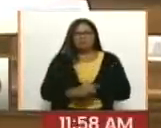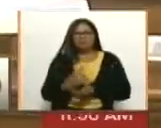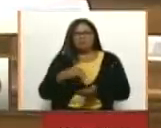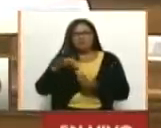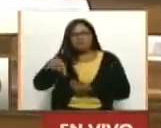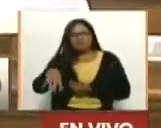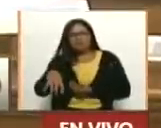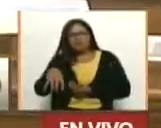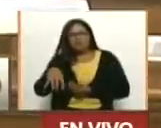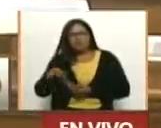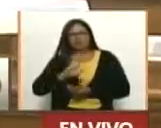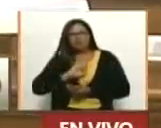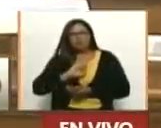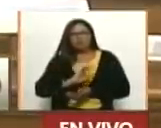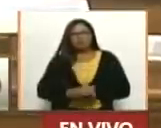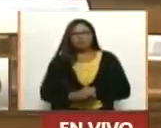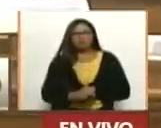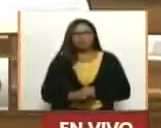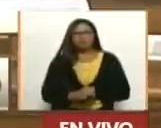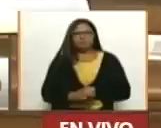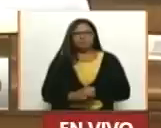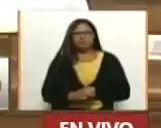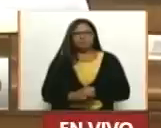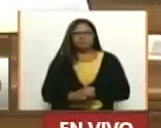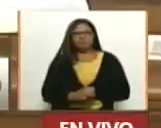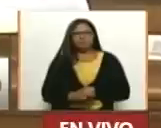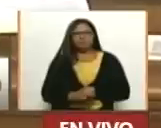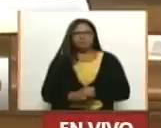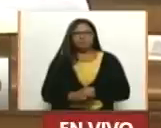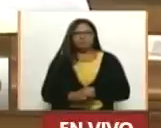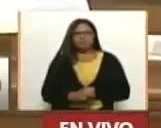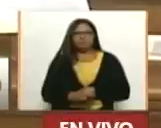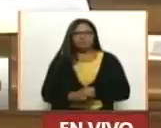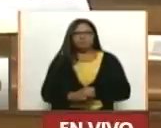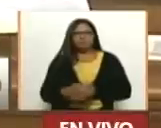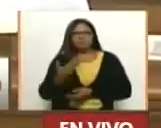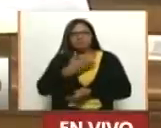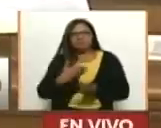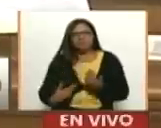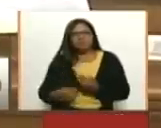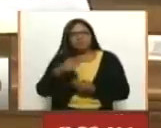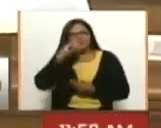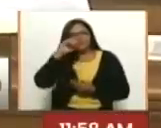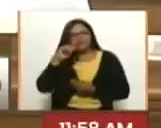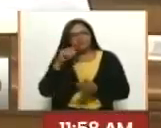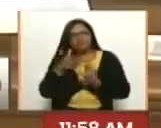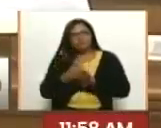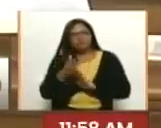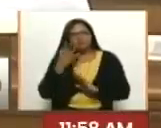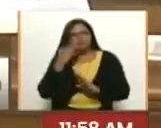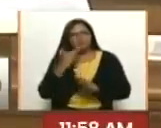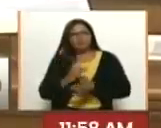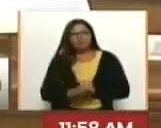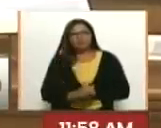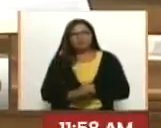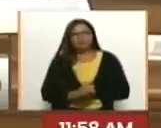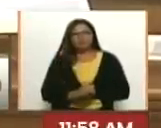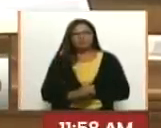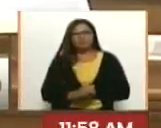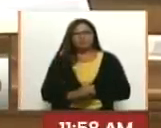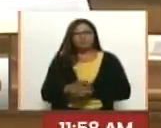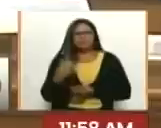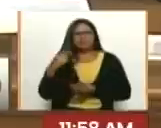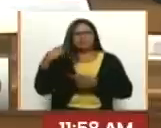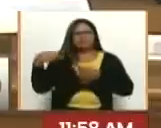Estado como tal. Y el presidente Nicolás Maduro tiene